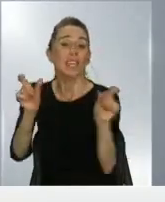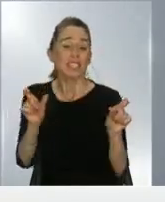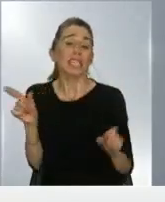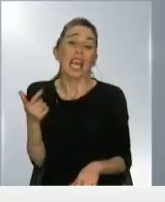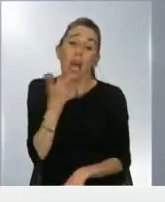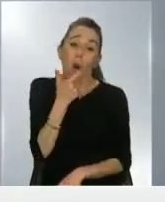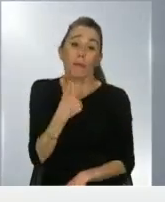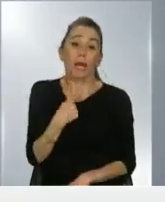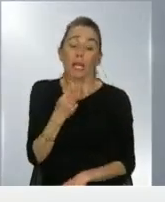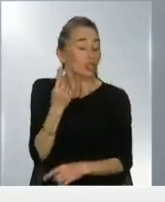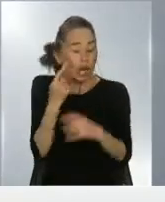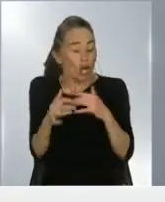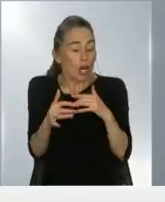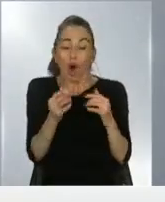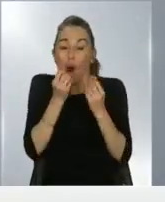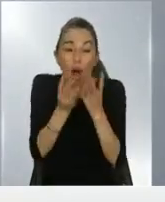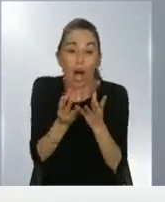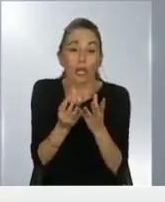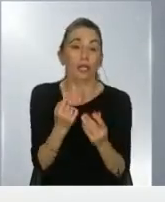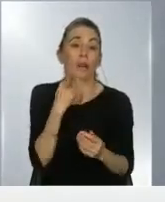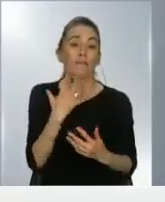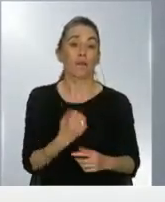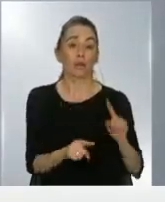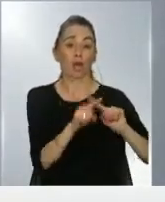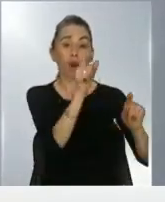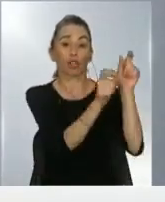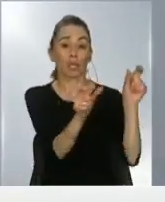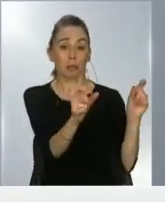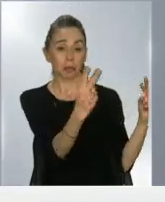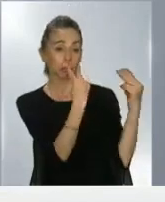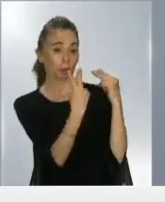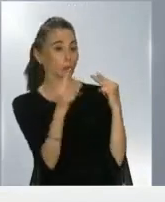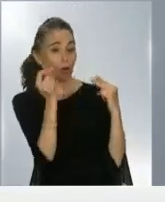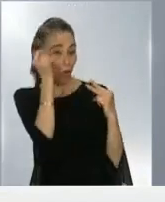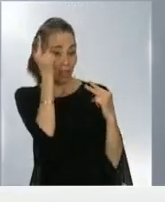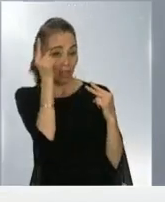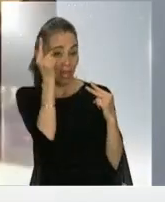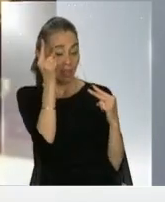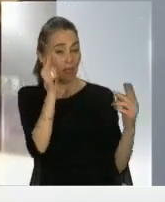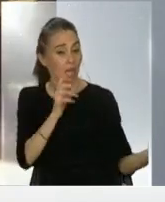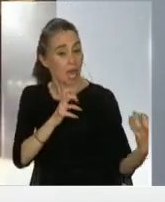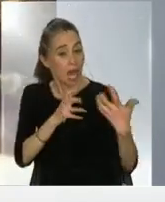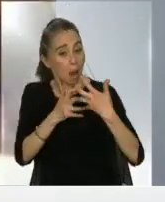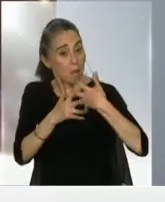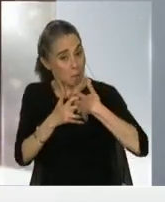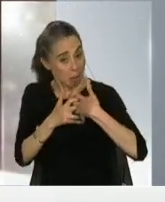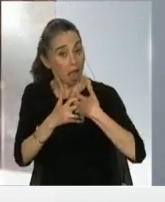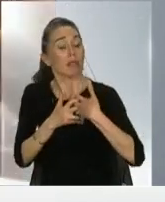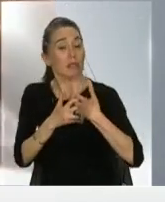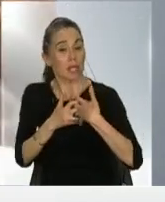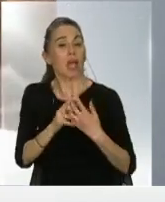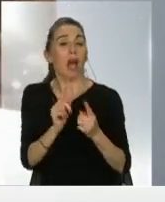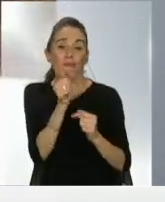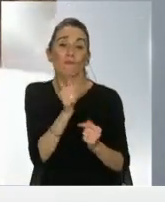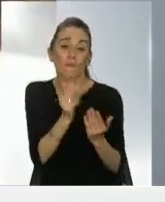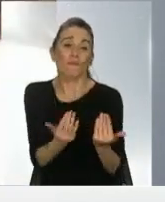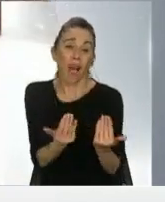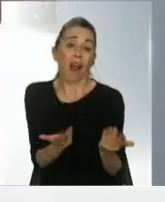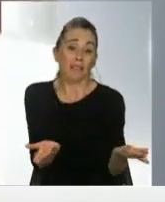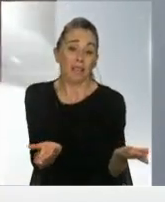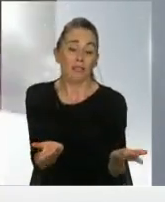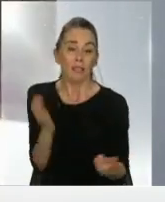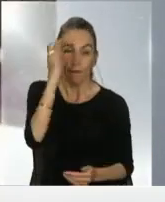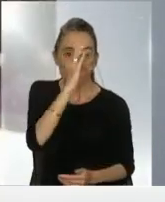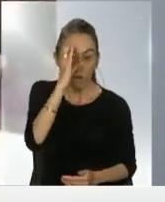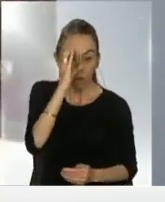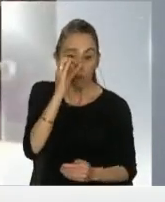con humor sus tics. Solo le frustra que el resto no lo entienda. La empatía, dice, es lo que nos hace falta y por eso